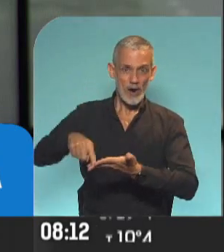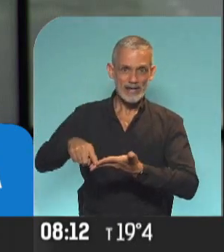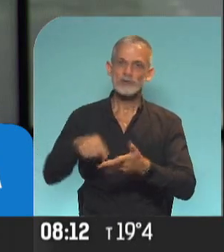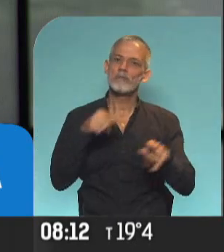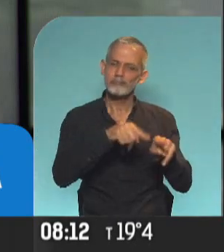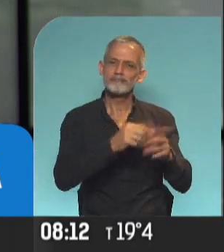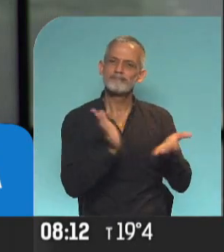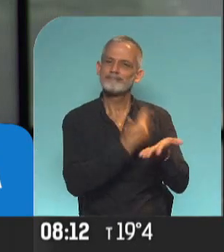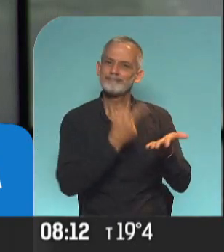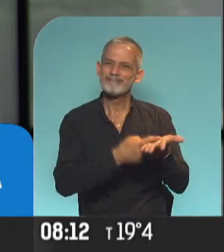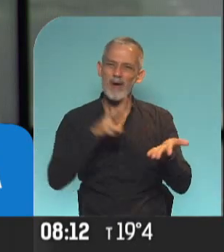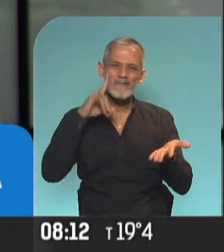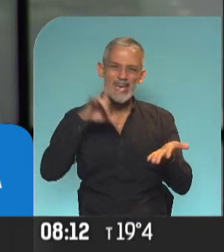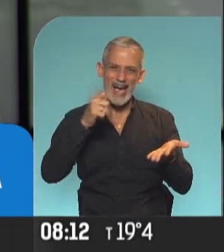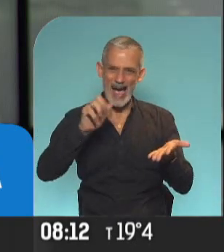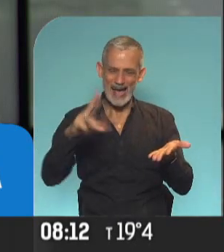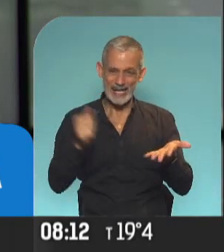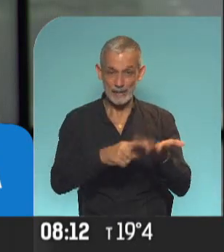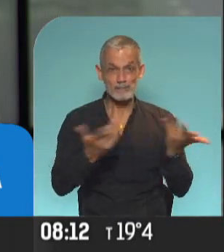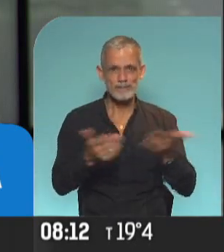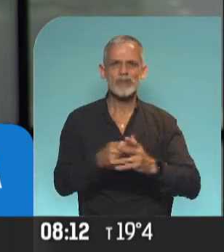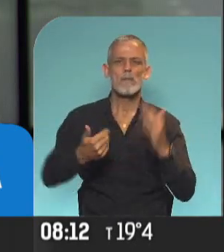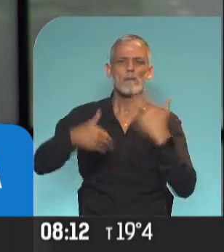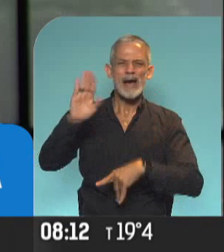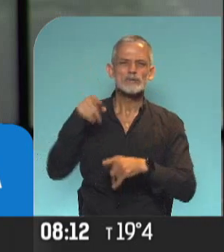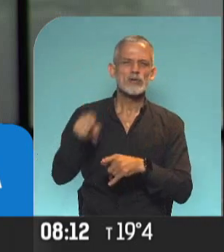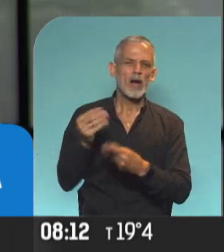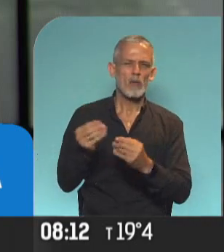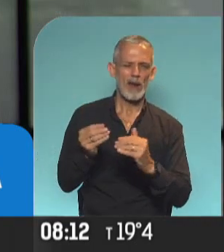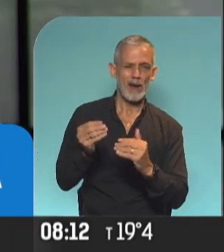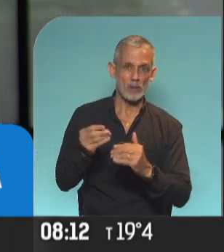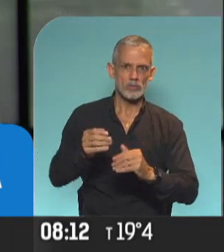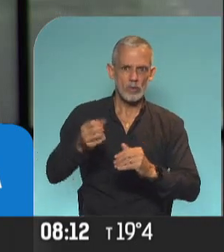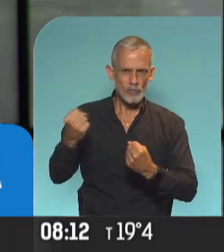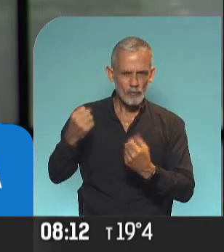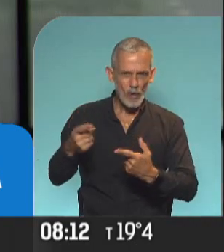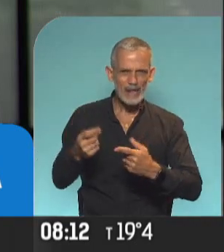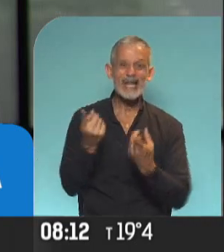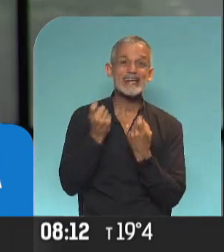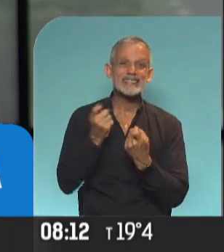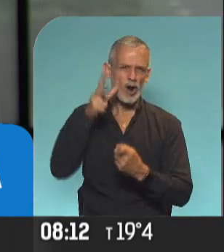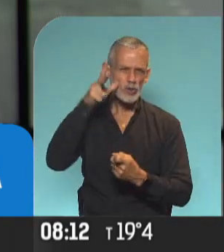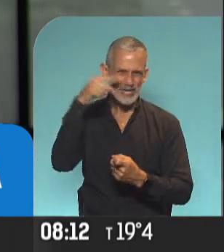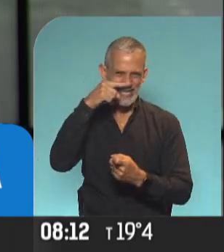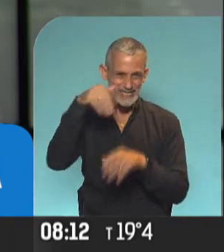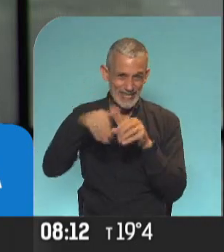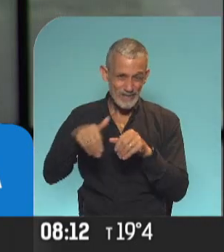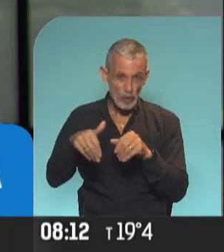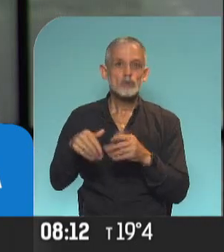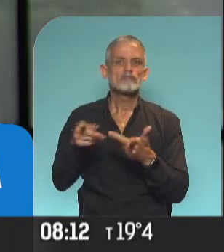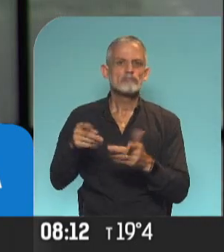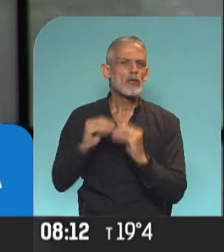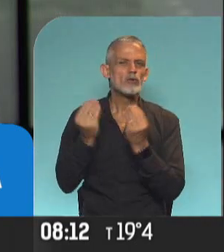a Vizcarra. Hay que decir que la mayoría por la cual fue destituido fue muy contundente. Se necesitaban 87 votos para llegar al 2/3